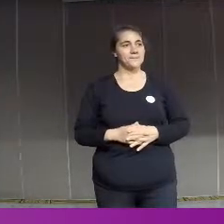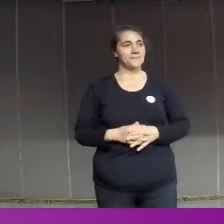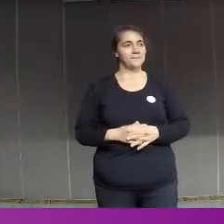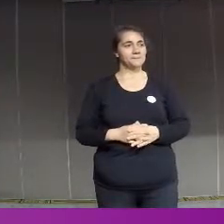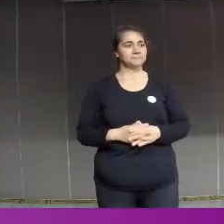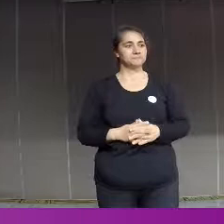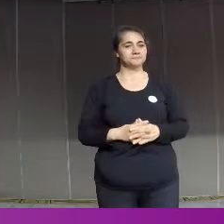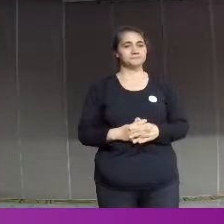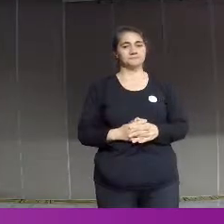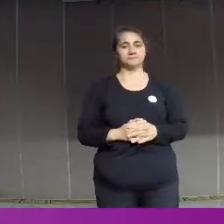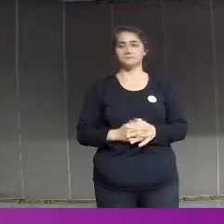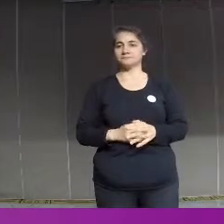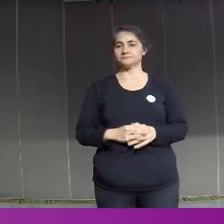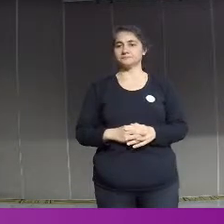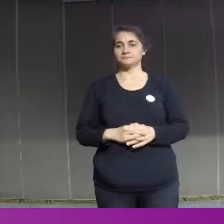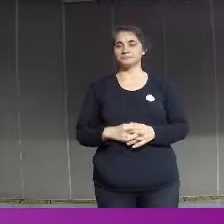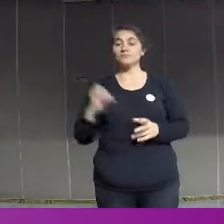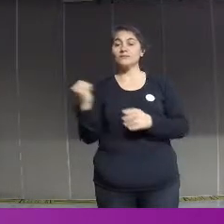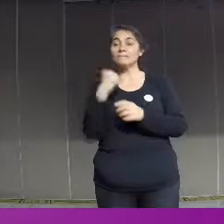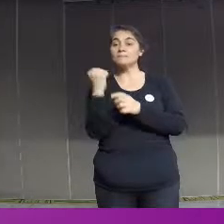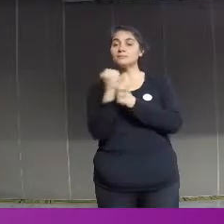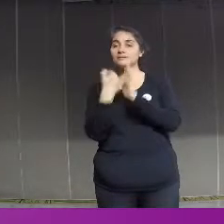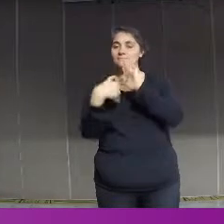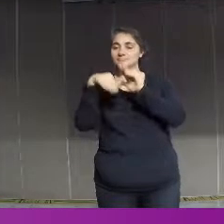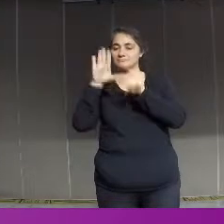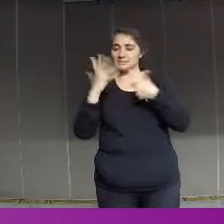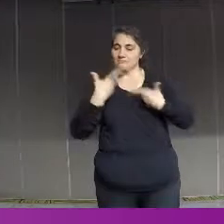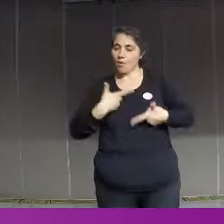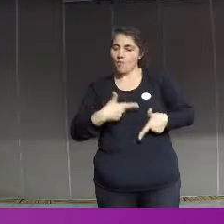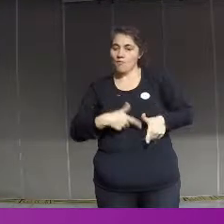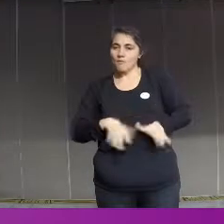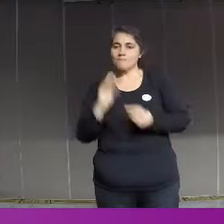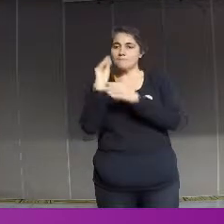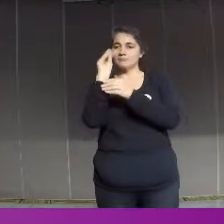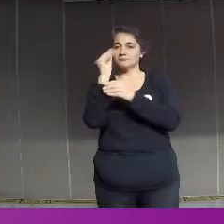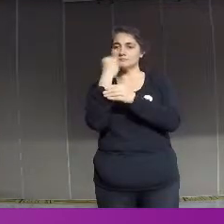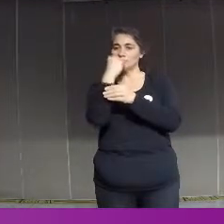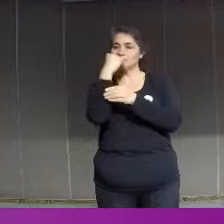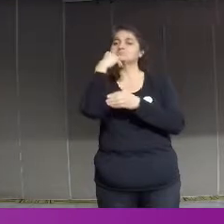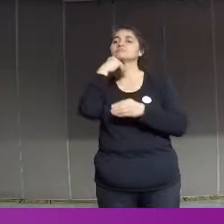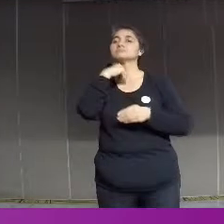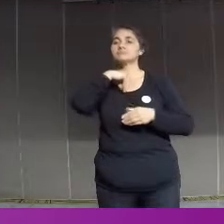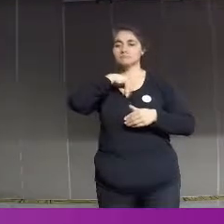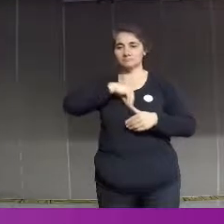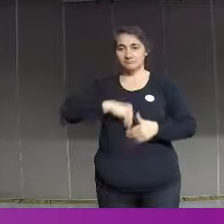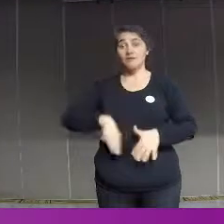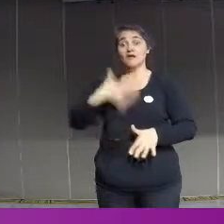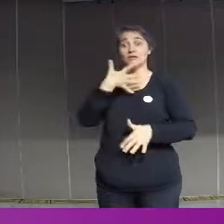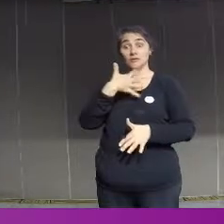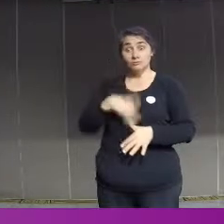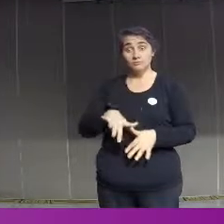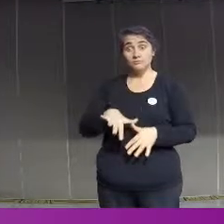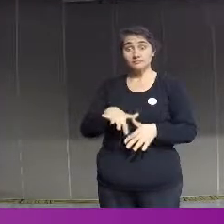Es importante que uno pueda entender bien la deglución normal para poder después entender la disfagia, ¿sí? Porque todas